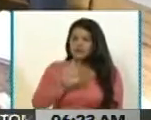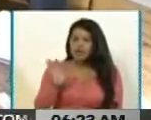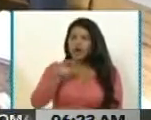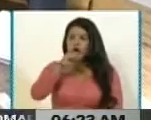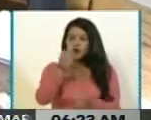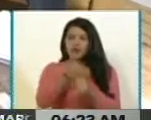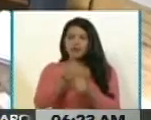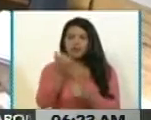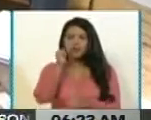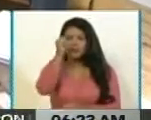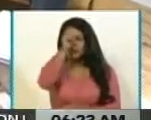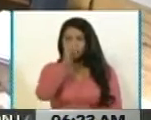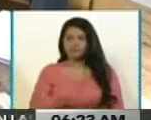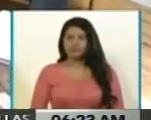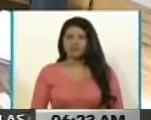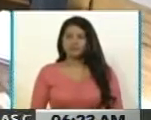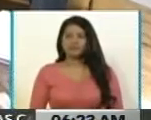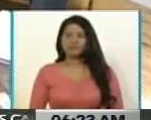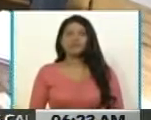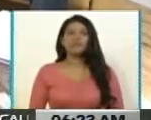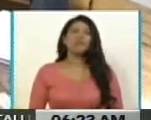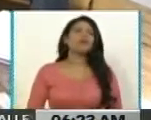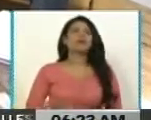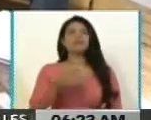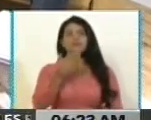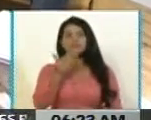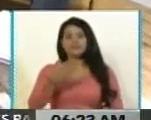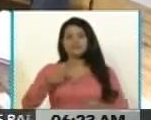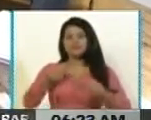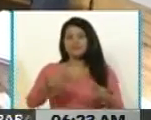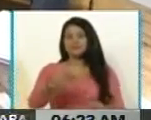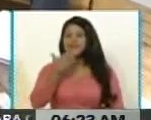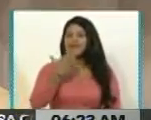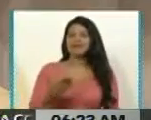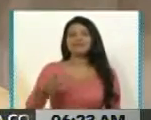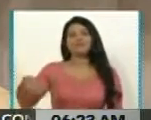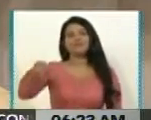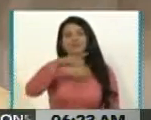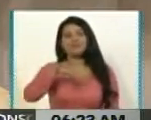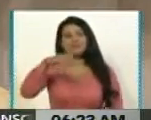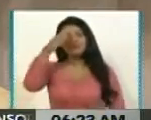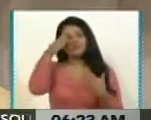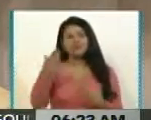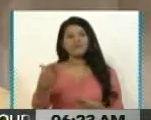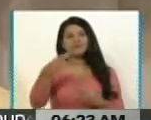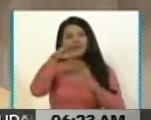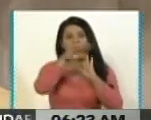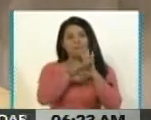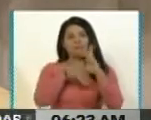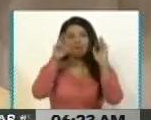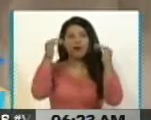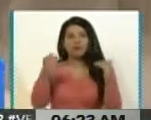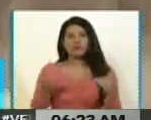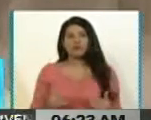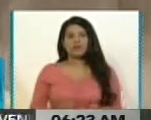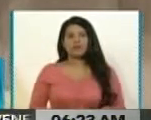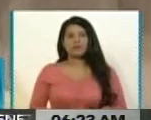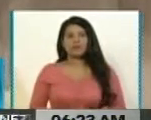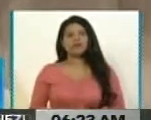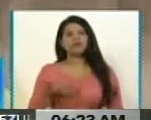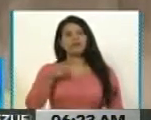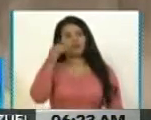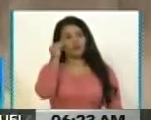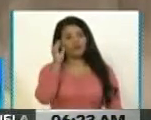este domingo, Esther? Bueno, gracias por la invitación, Erin, y un saludo a todo el equipo de La Pauta de hoy. Yo creo que es un balance